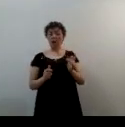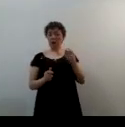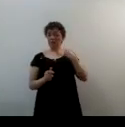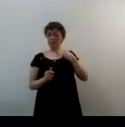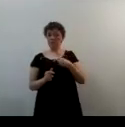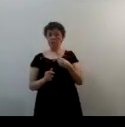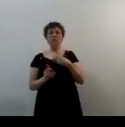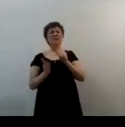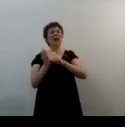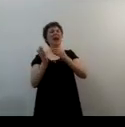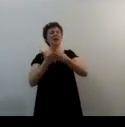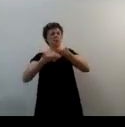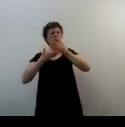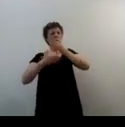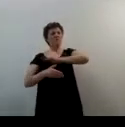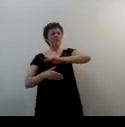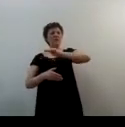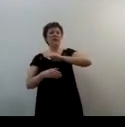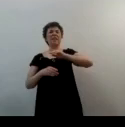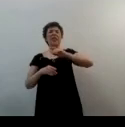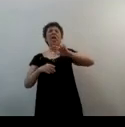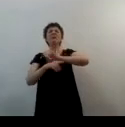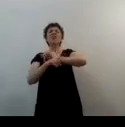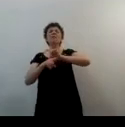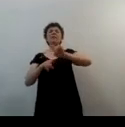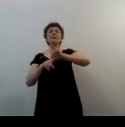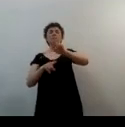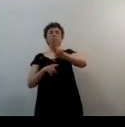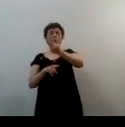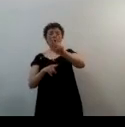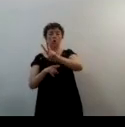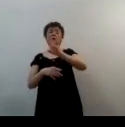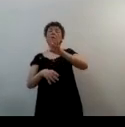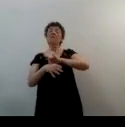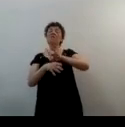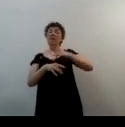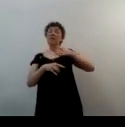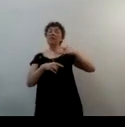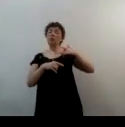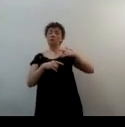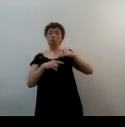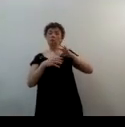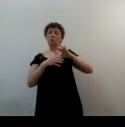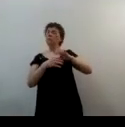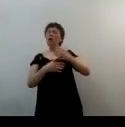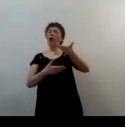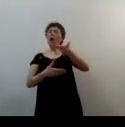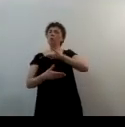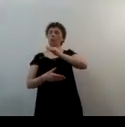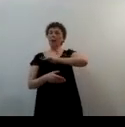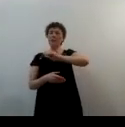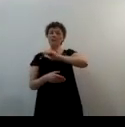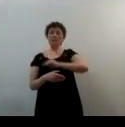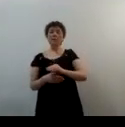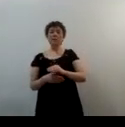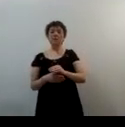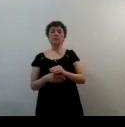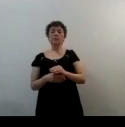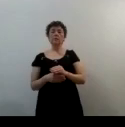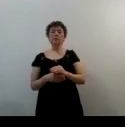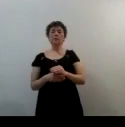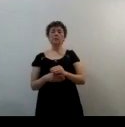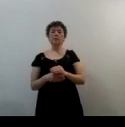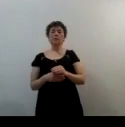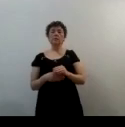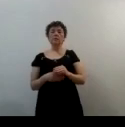fenomenal en diabetes tipo 2 y en prevención cardiovascular. O sea, un puñado de aceite de oliva al día y 3 cucharadas soperas